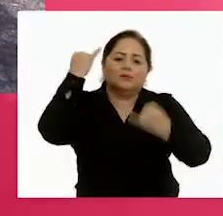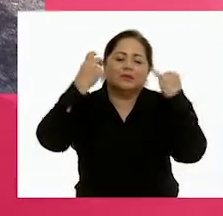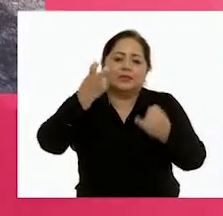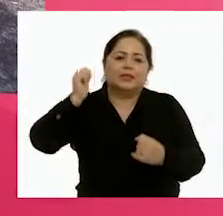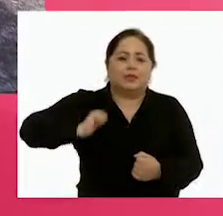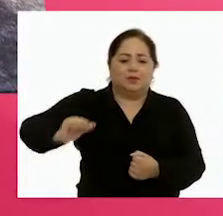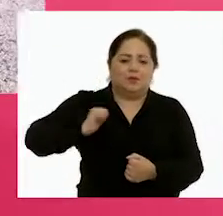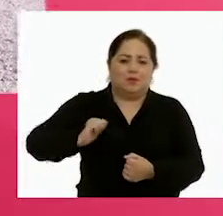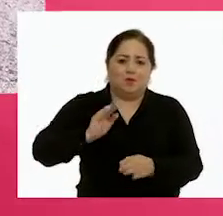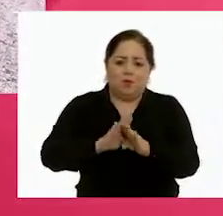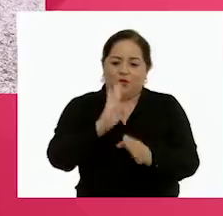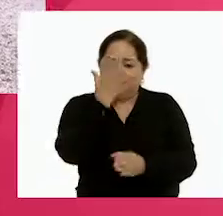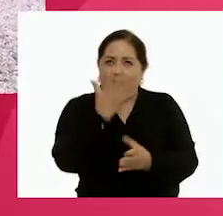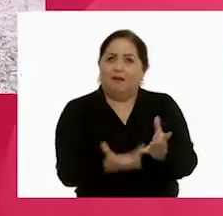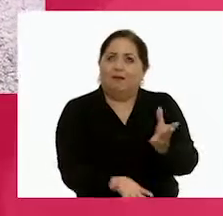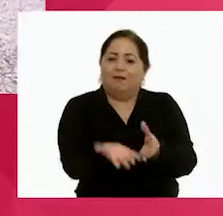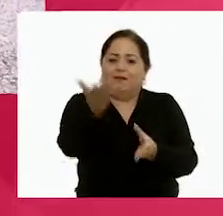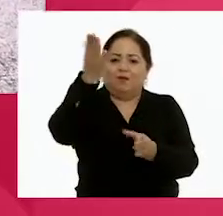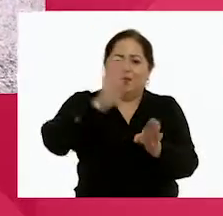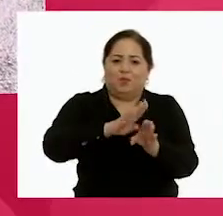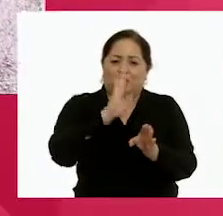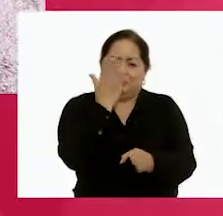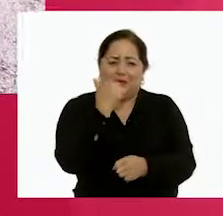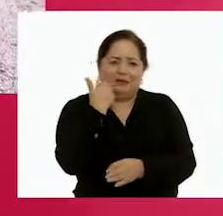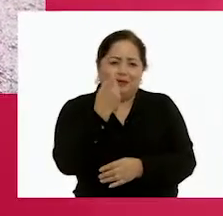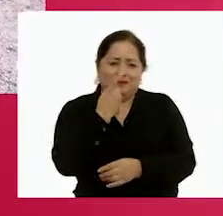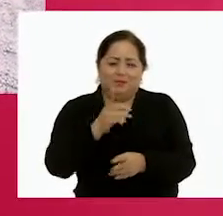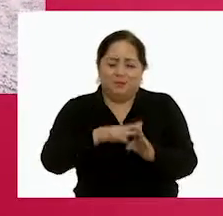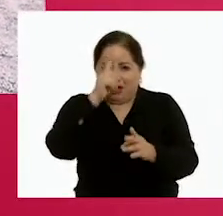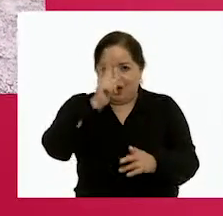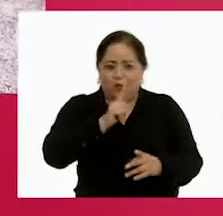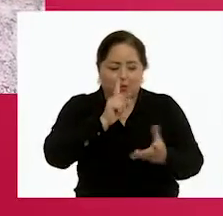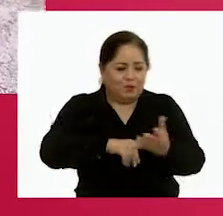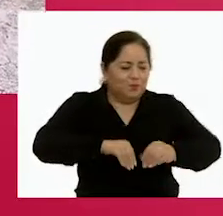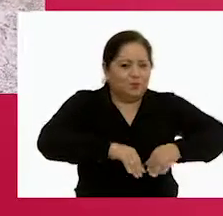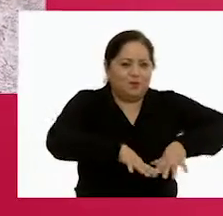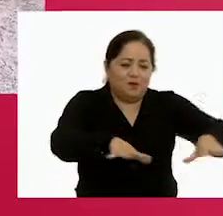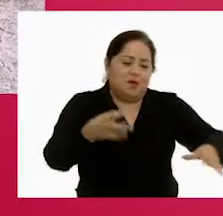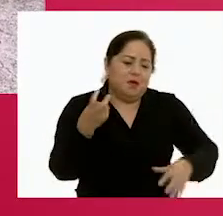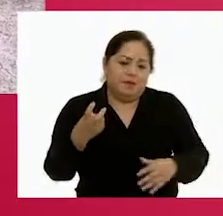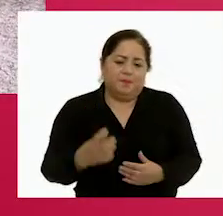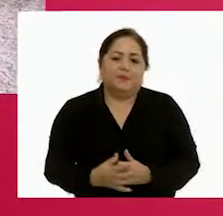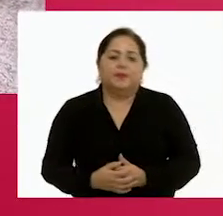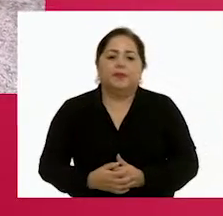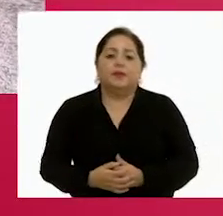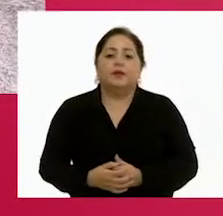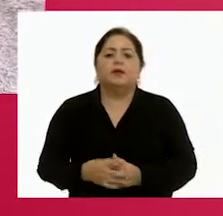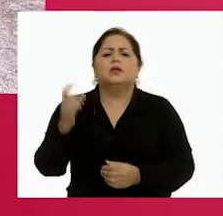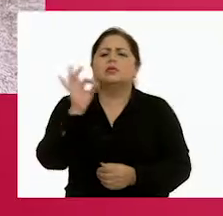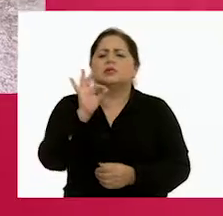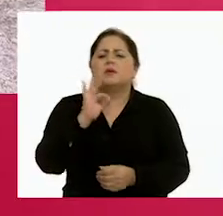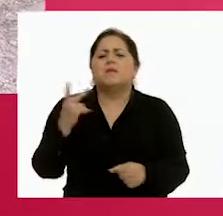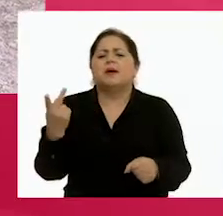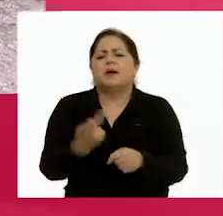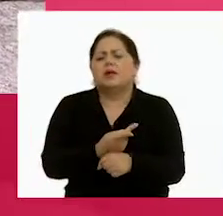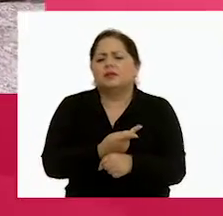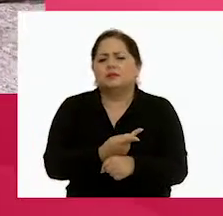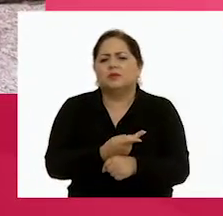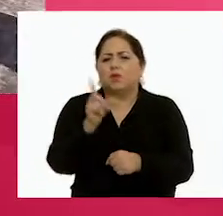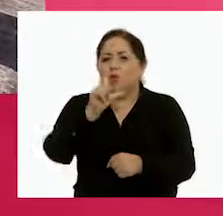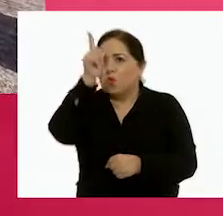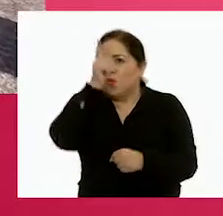espejo se convierte en una especie de espejo que ilumina completamente lo que es la parte interna, ¿no? ¿Qué pasaría si, por ejemplo, fuera una